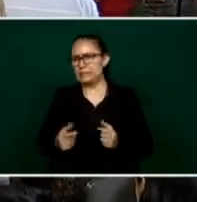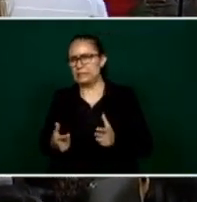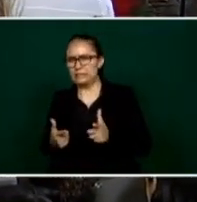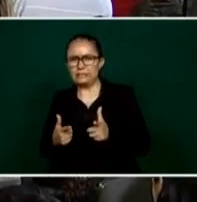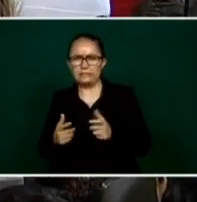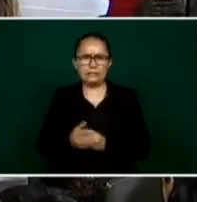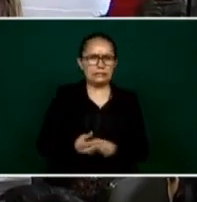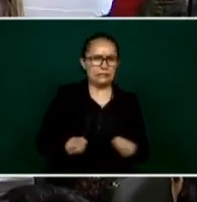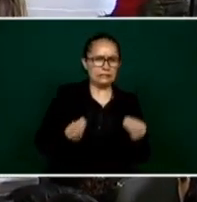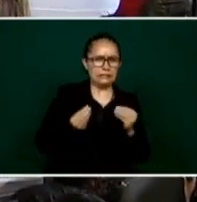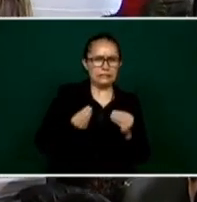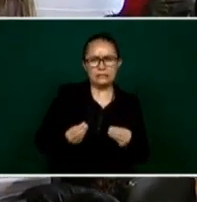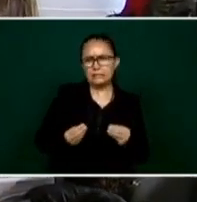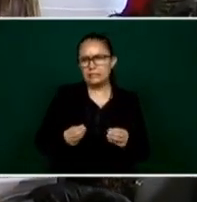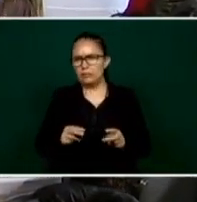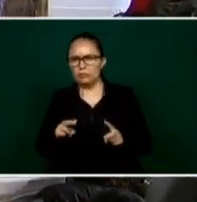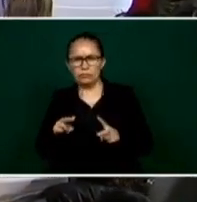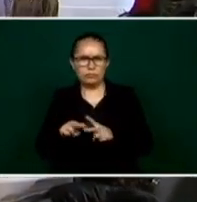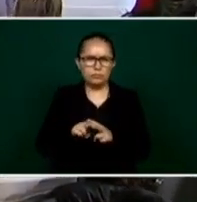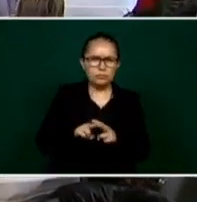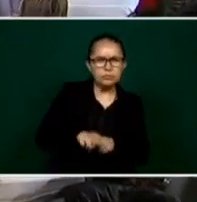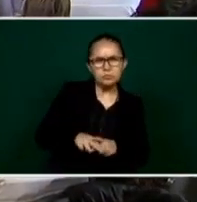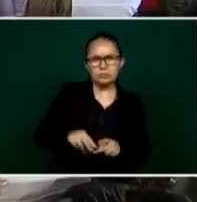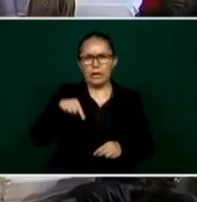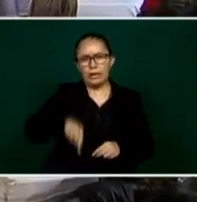Nayarit, y ahora